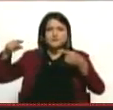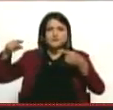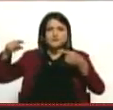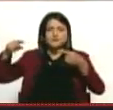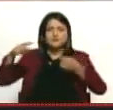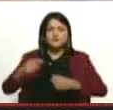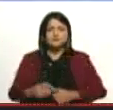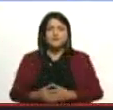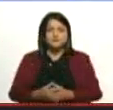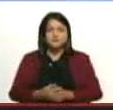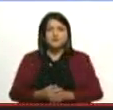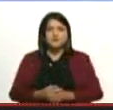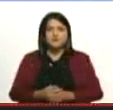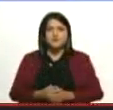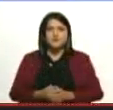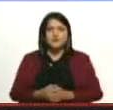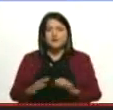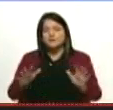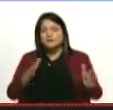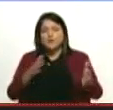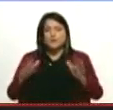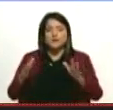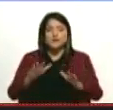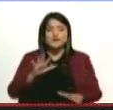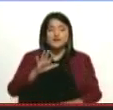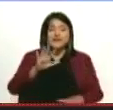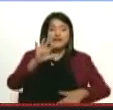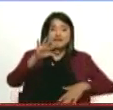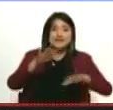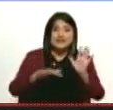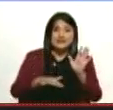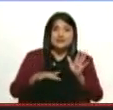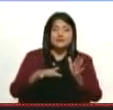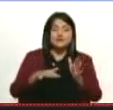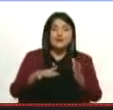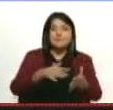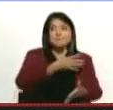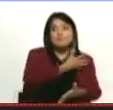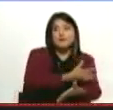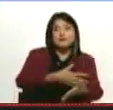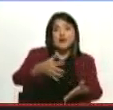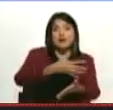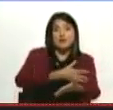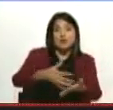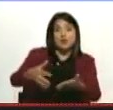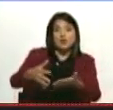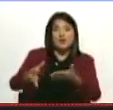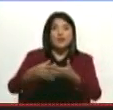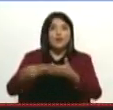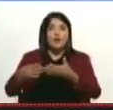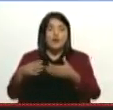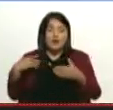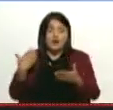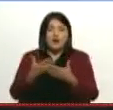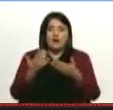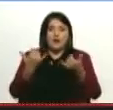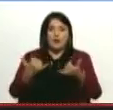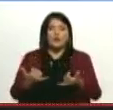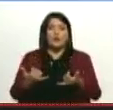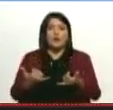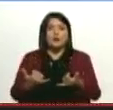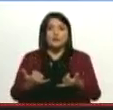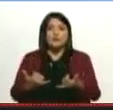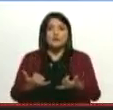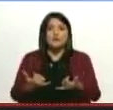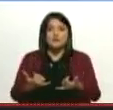tomaría 50 millardos de 15 millardos de dólares hoy en día para hacer todos los